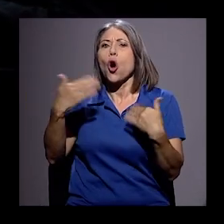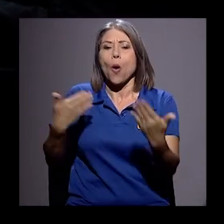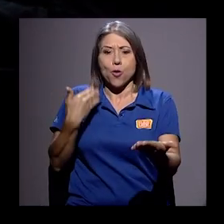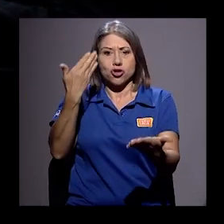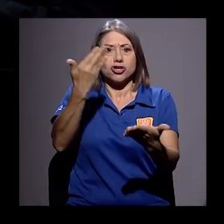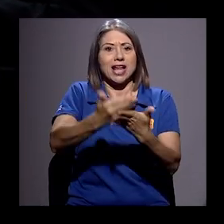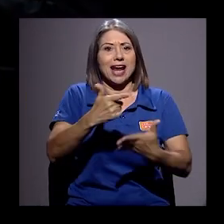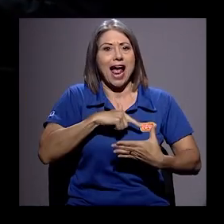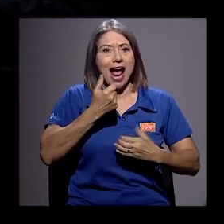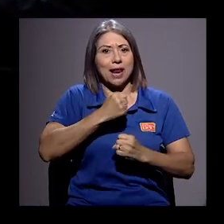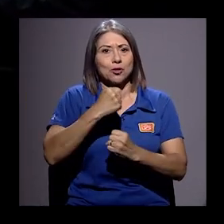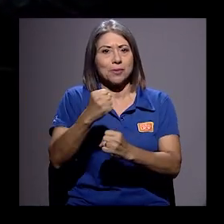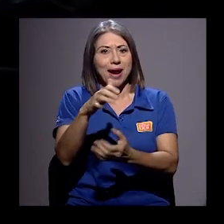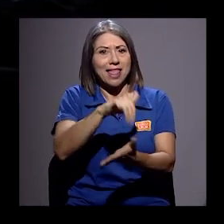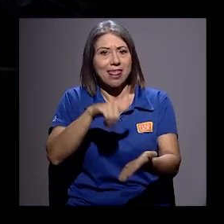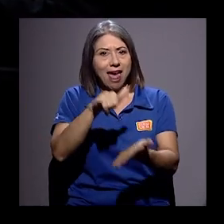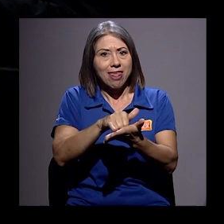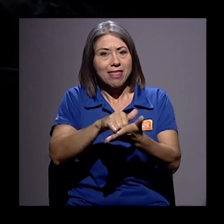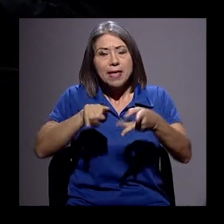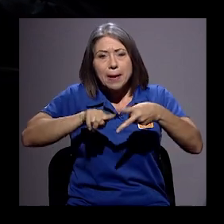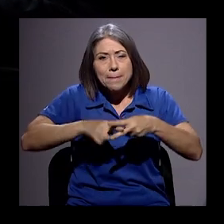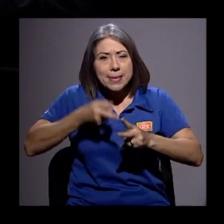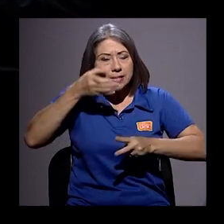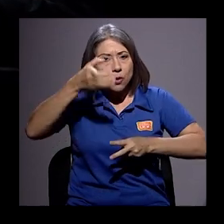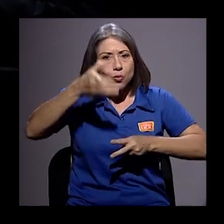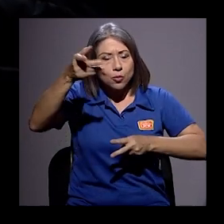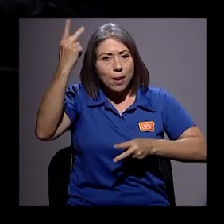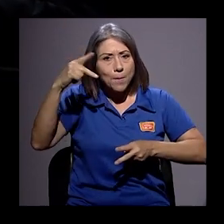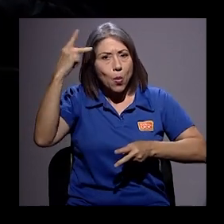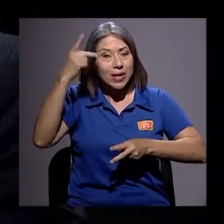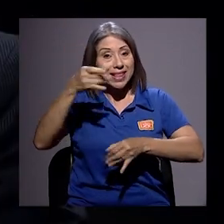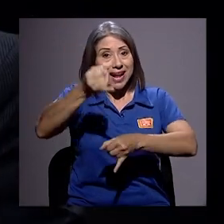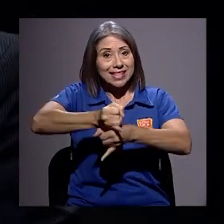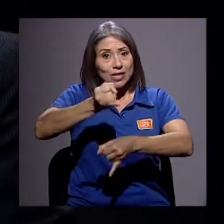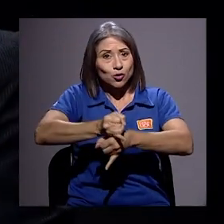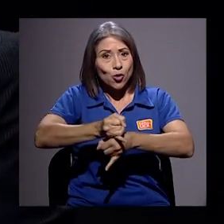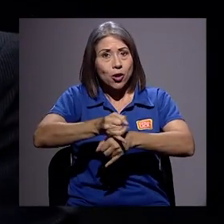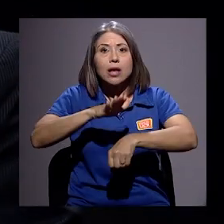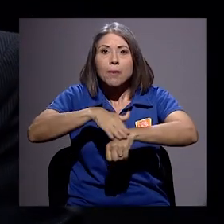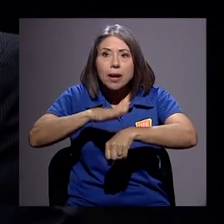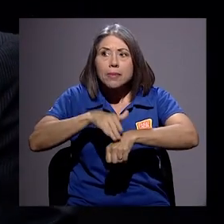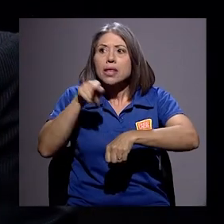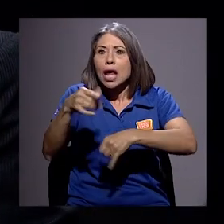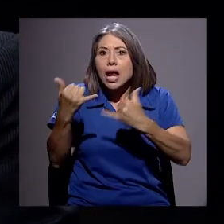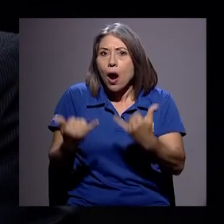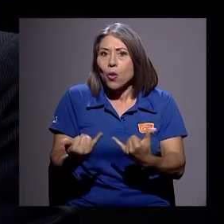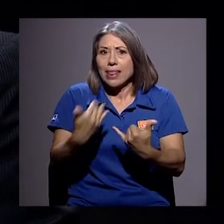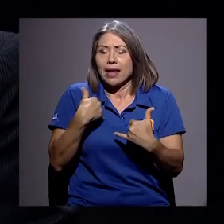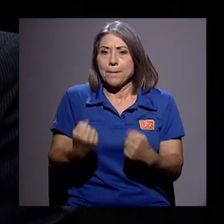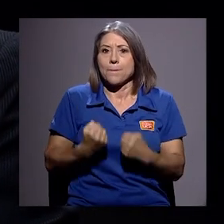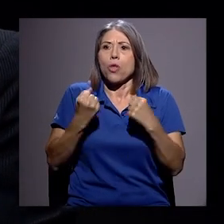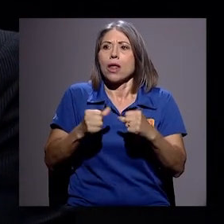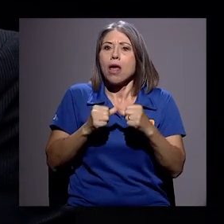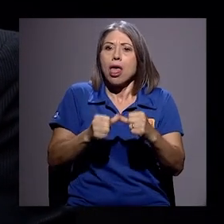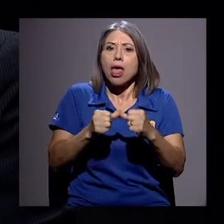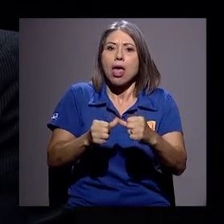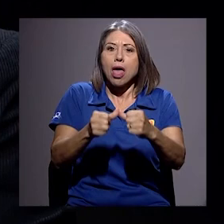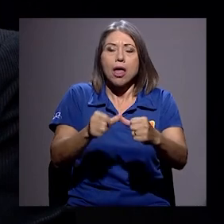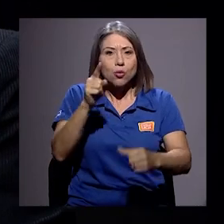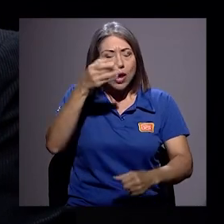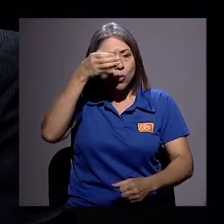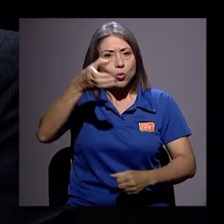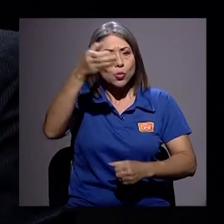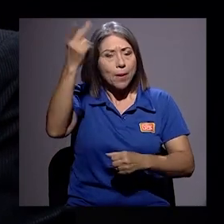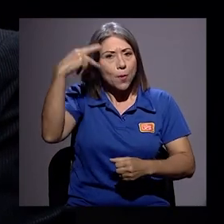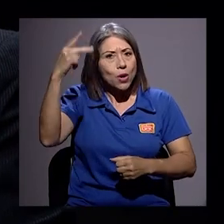como a partir de eso se comienza a crear una cultura política en la institución que es lo que permite que él tenga ahora ese poder verdad es una cultura